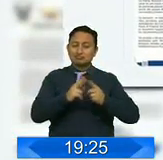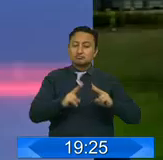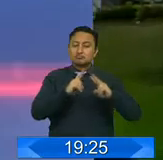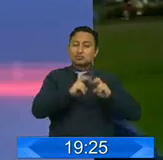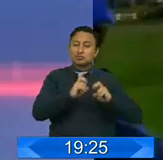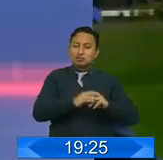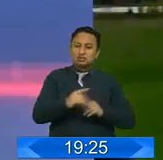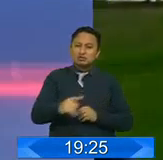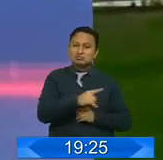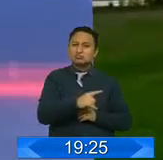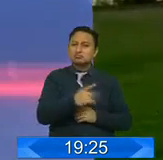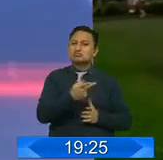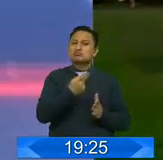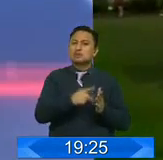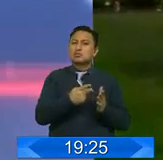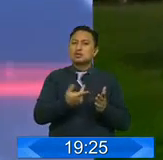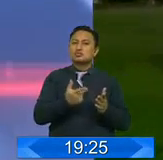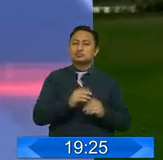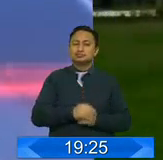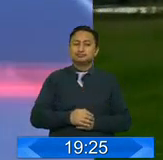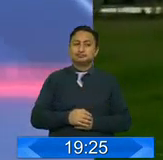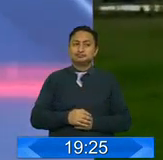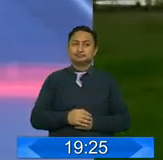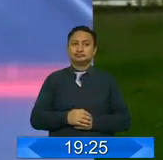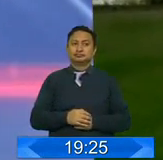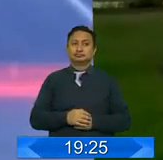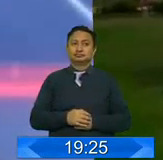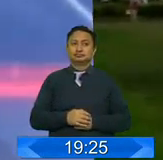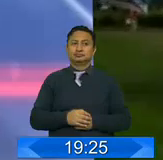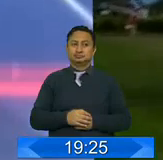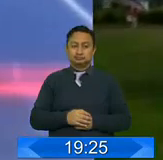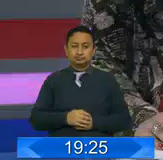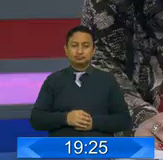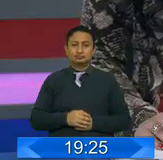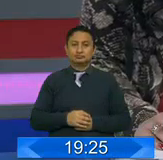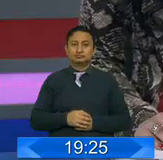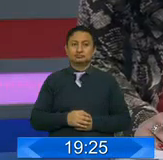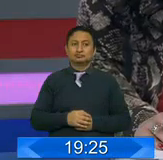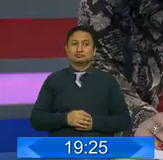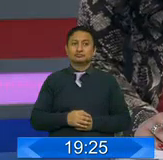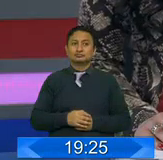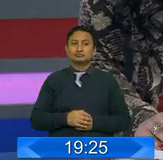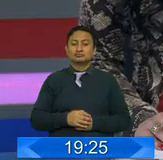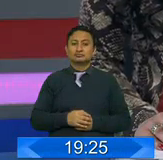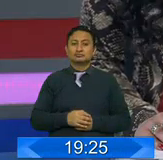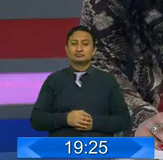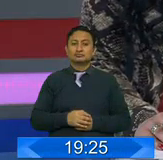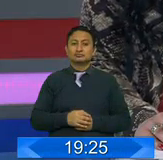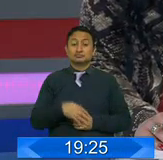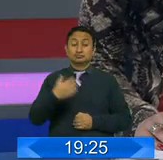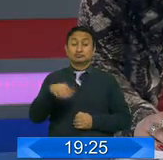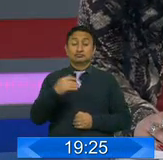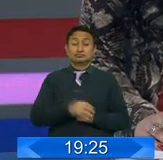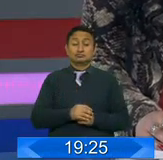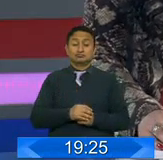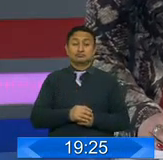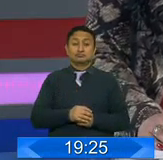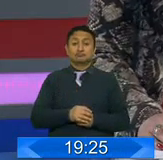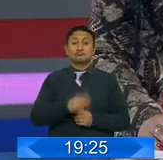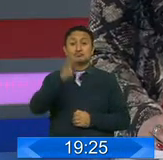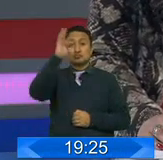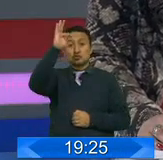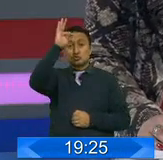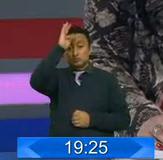estaba dando a la aeronave. En Quito informó Iván Casamen. Un caso insólito sucedió en el